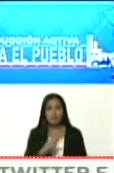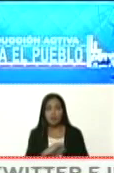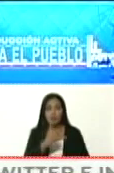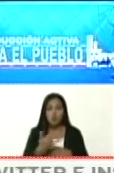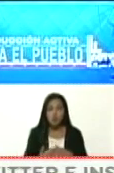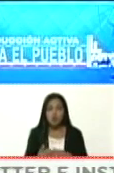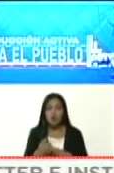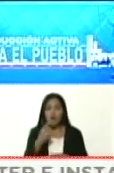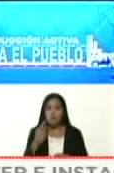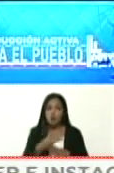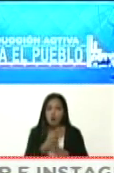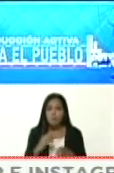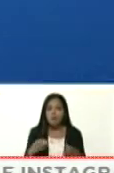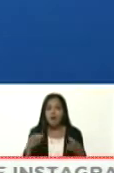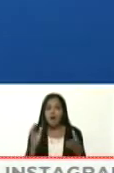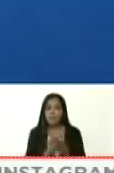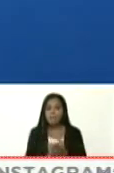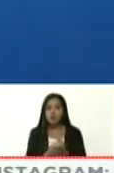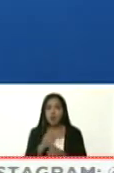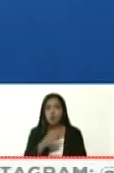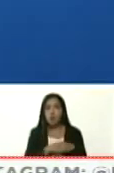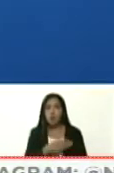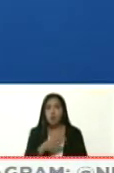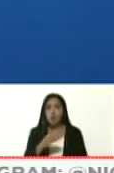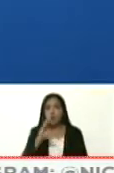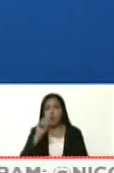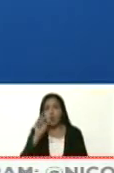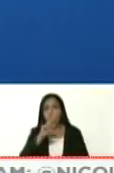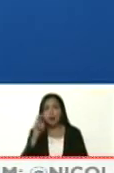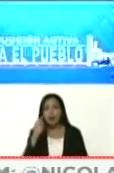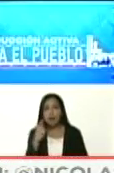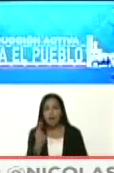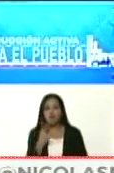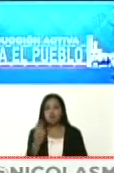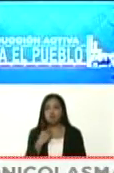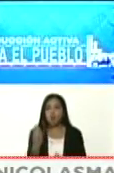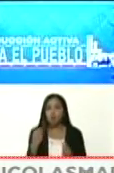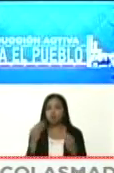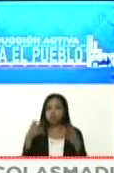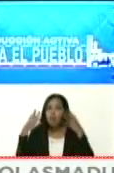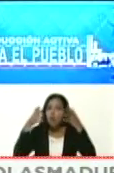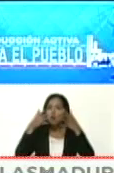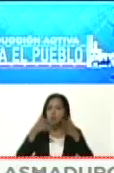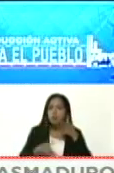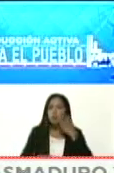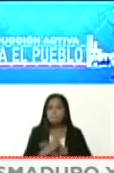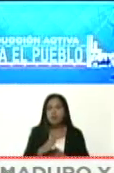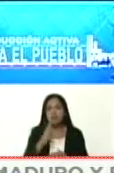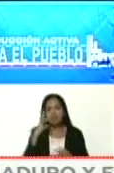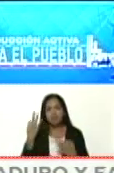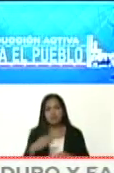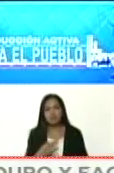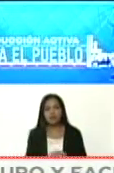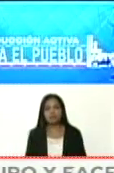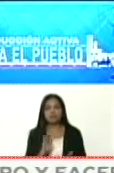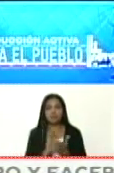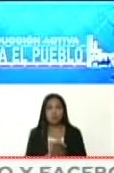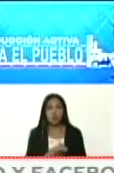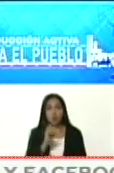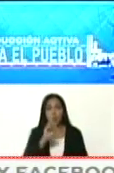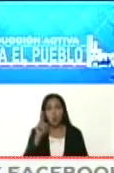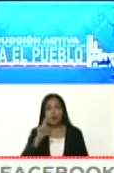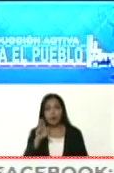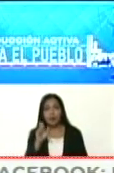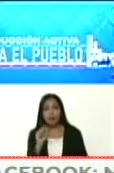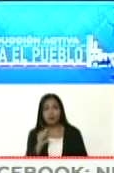programa Conversaciones con Correa. Quedó muy bueno, se lo recomiendo desde ya. Conversaciones con Correa. Y para